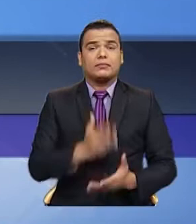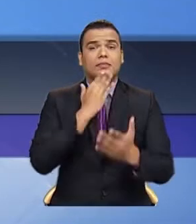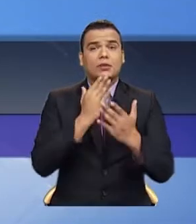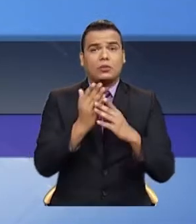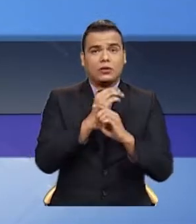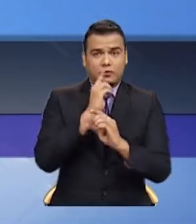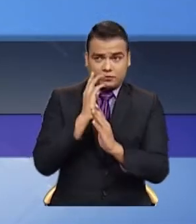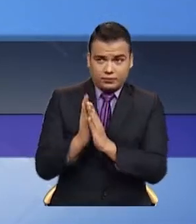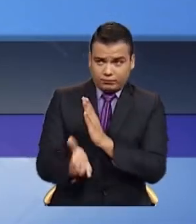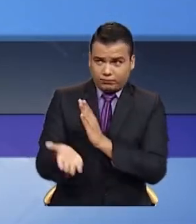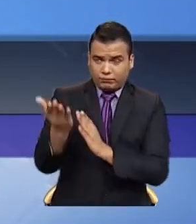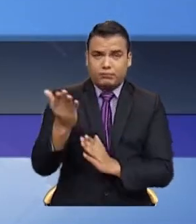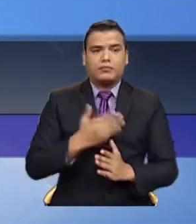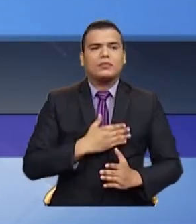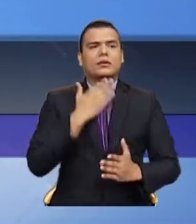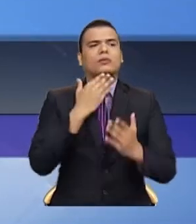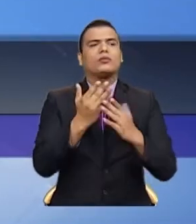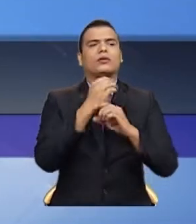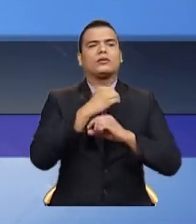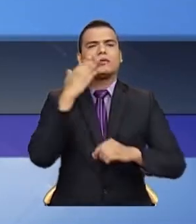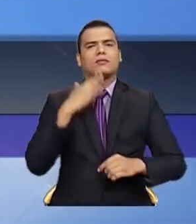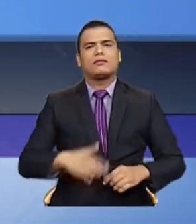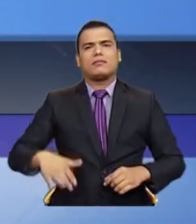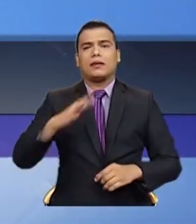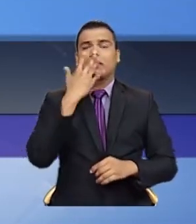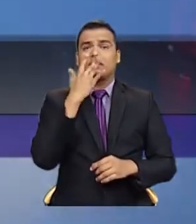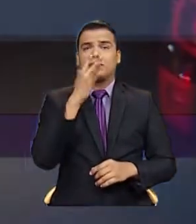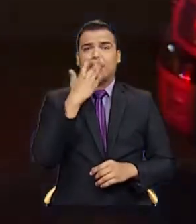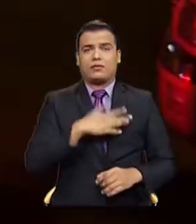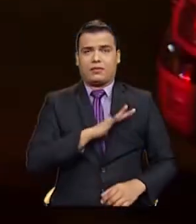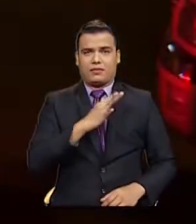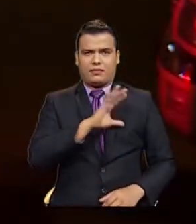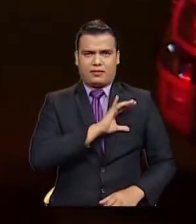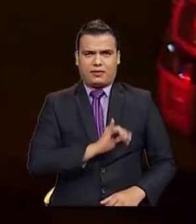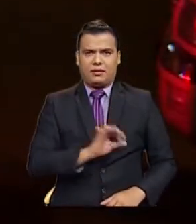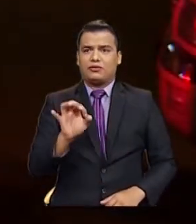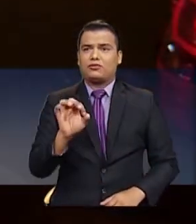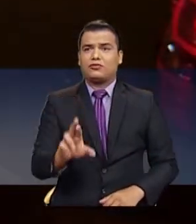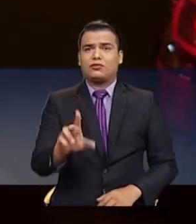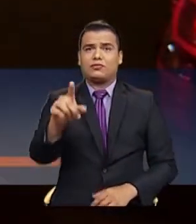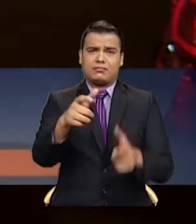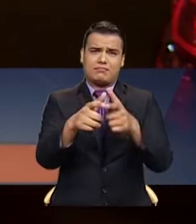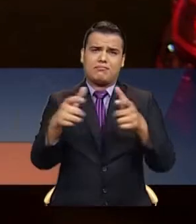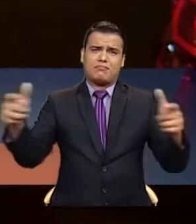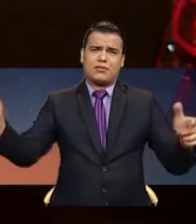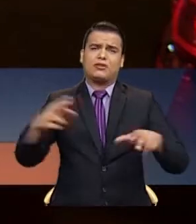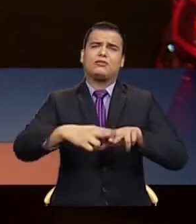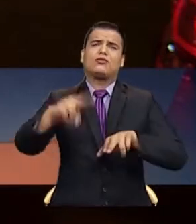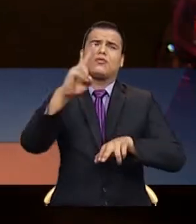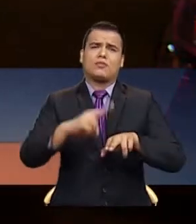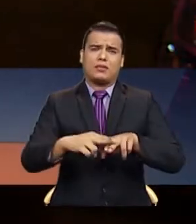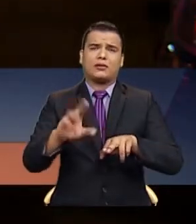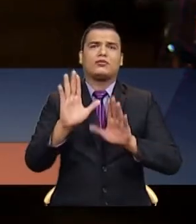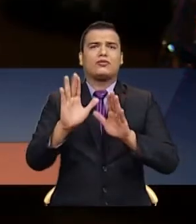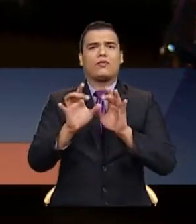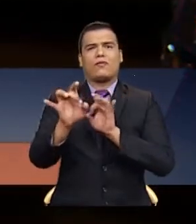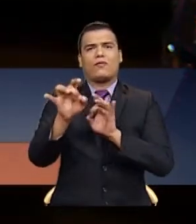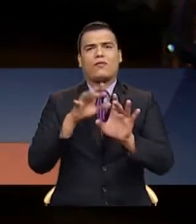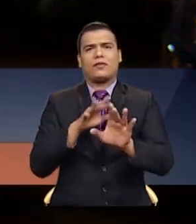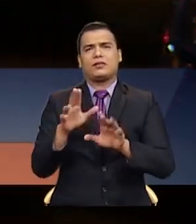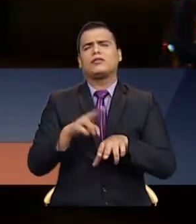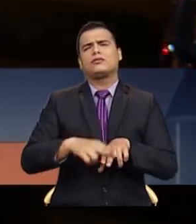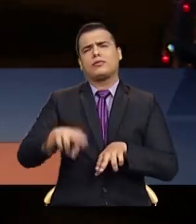Hola, buenas noches. Los saludo desde el Parque del Perro, aquí en el sur de la ciudad de Cali, un sitio en donde habitualmente, pues por este día es